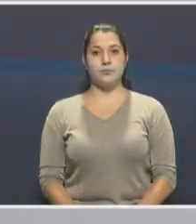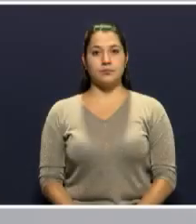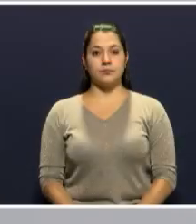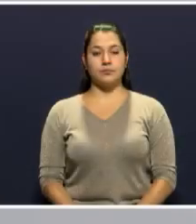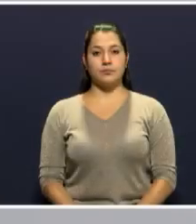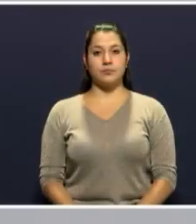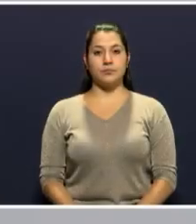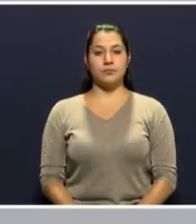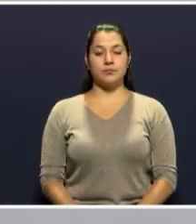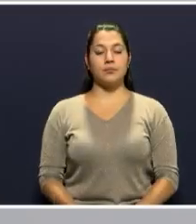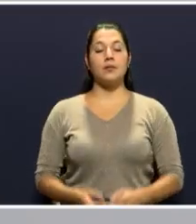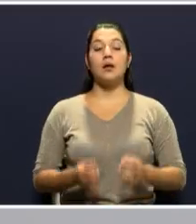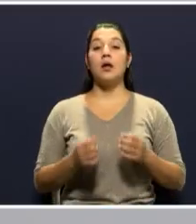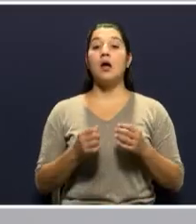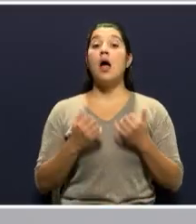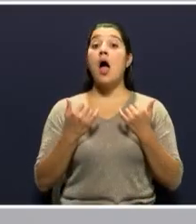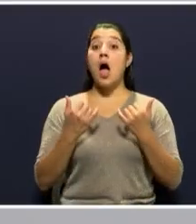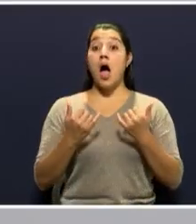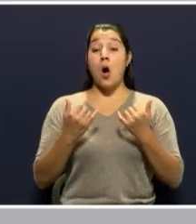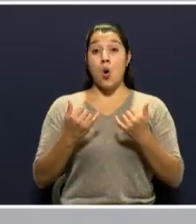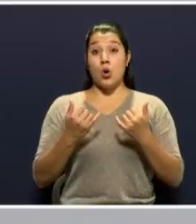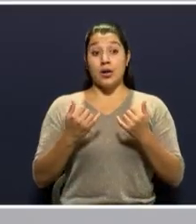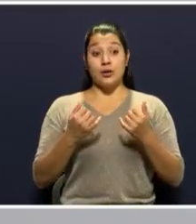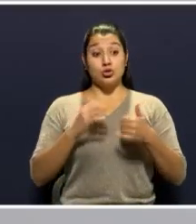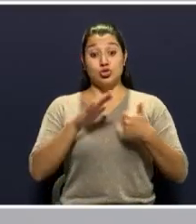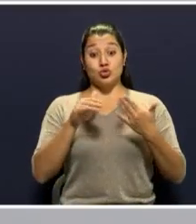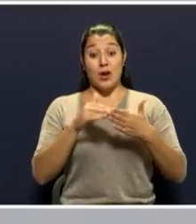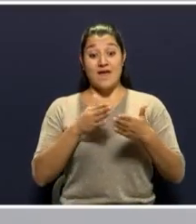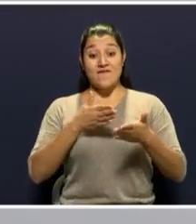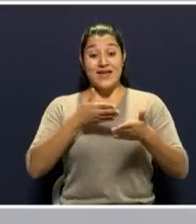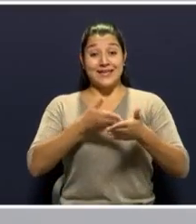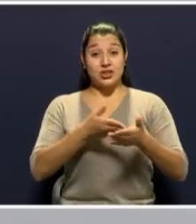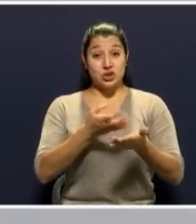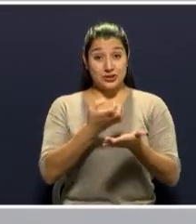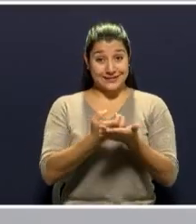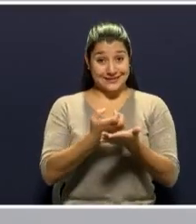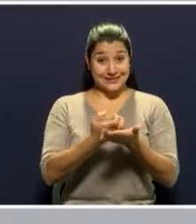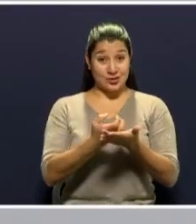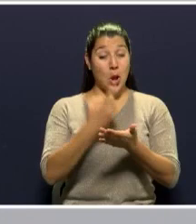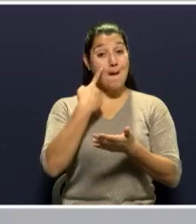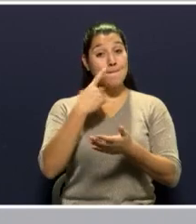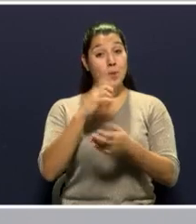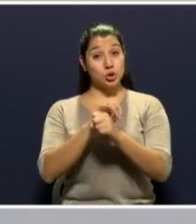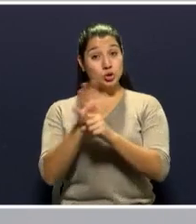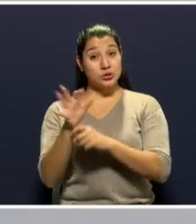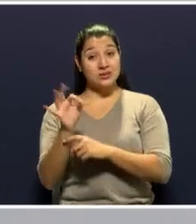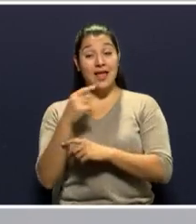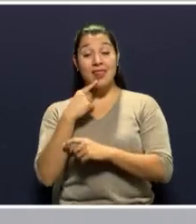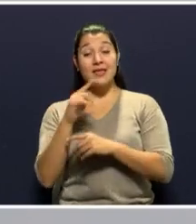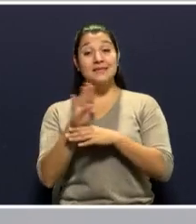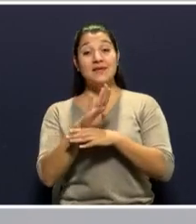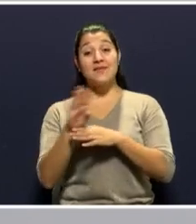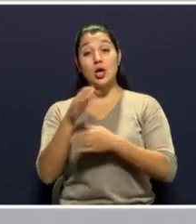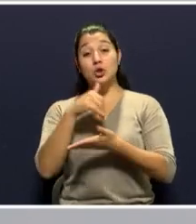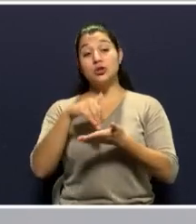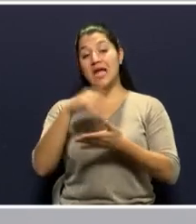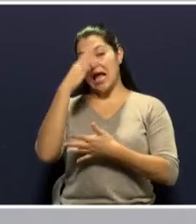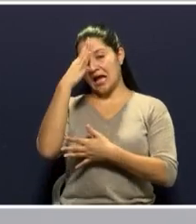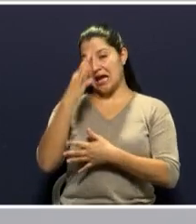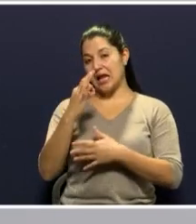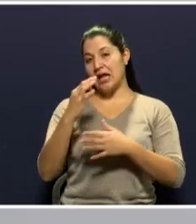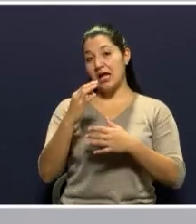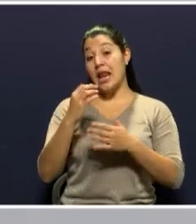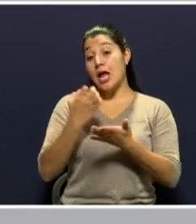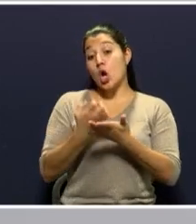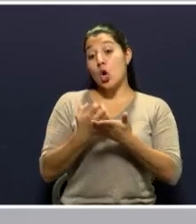Y entre los efectos económicos de la pandemia, el Banco Central prevé una caída del 3.6%